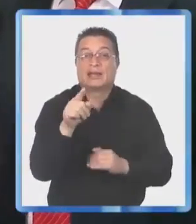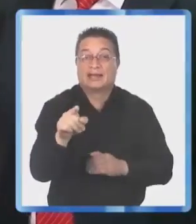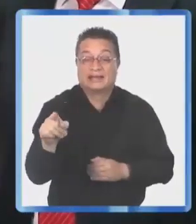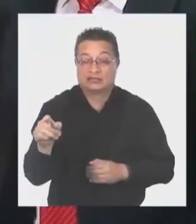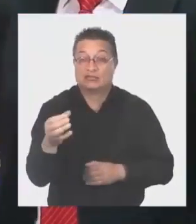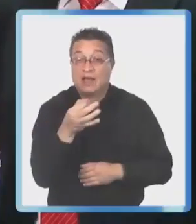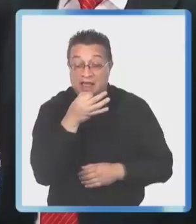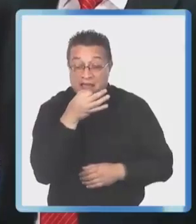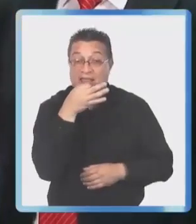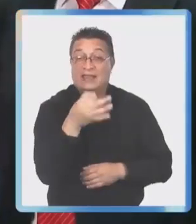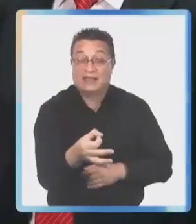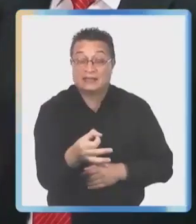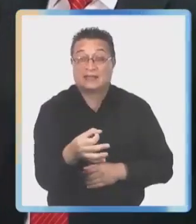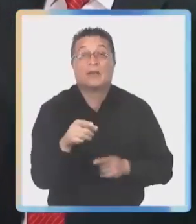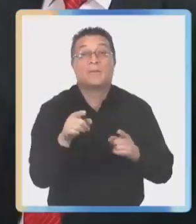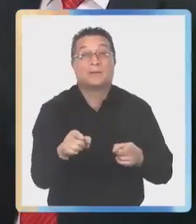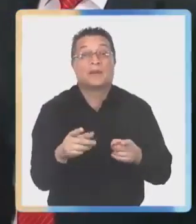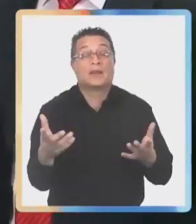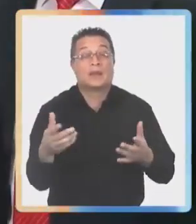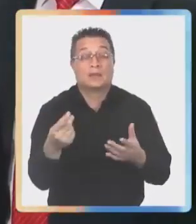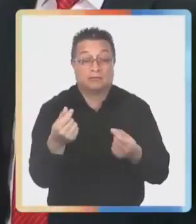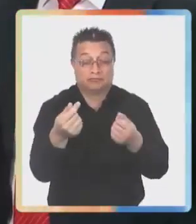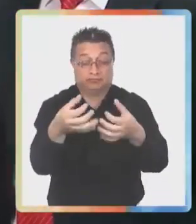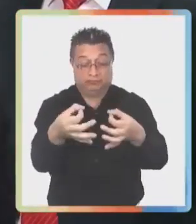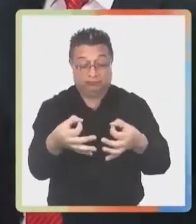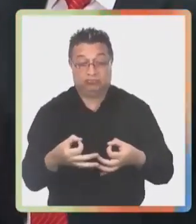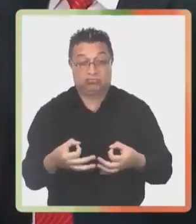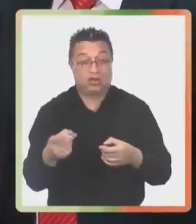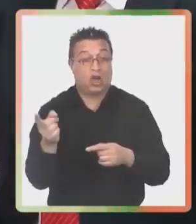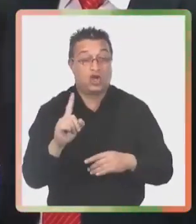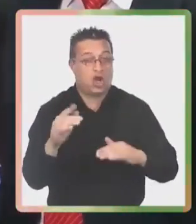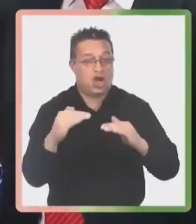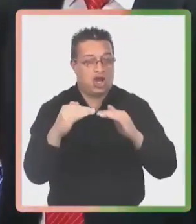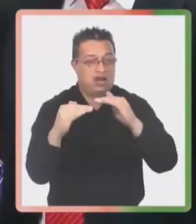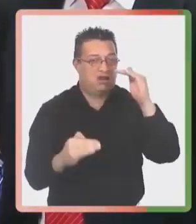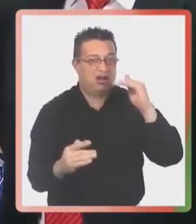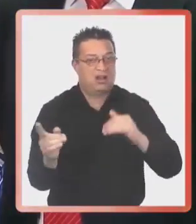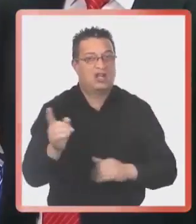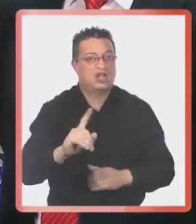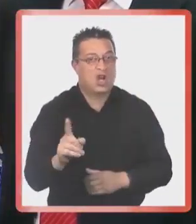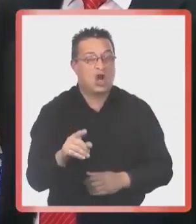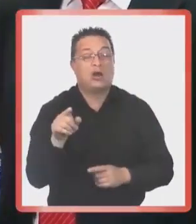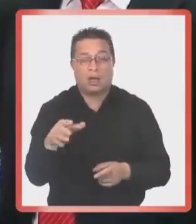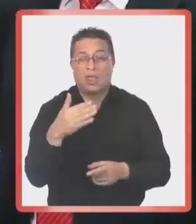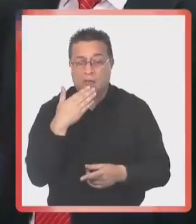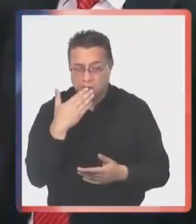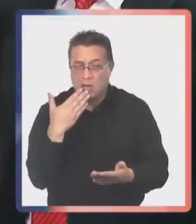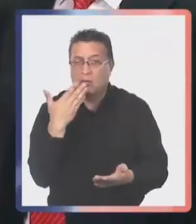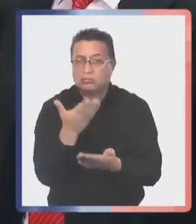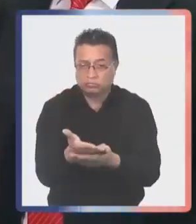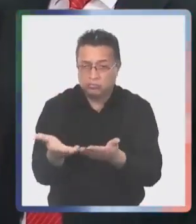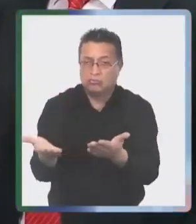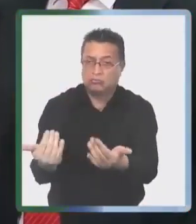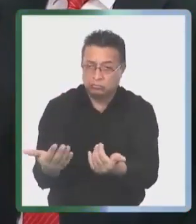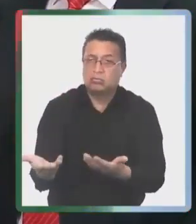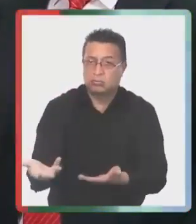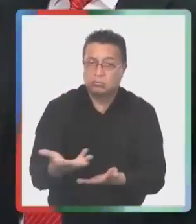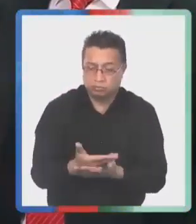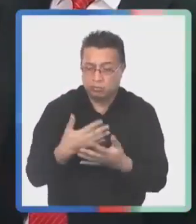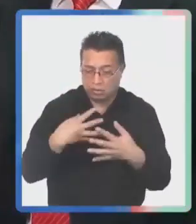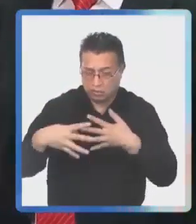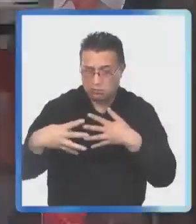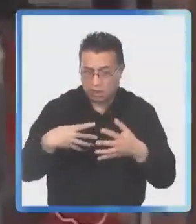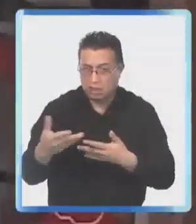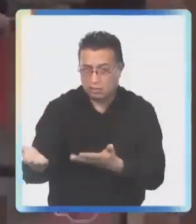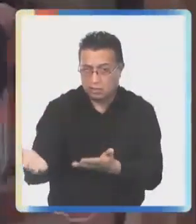ellos manifiestan o han manifestado que las cifras y todo no son lo que ellos creen, también las plantearan